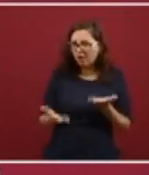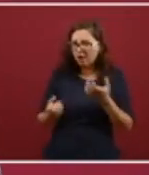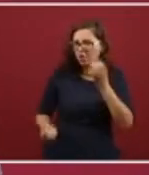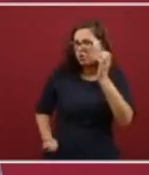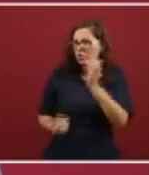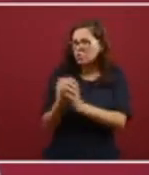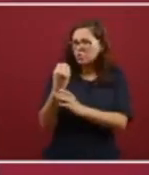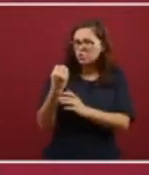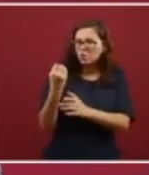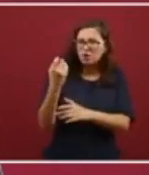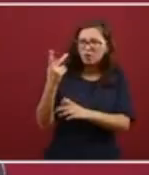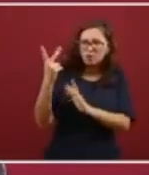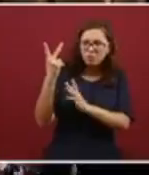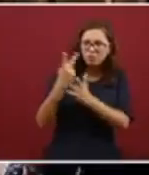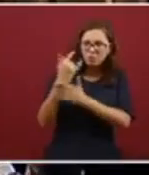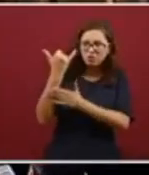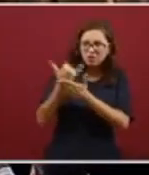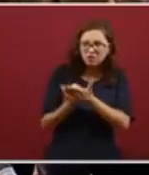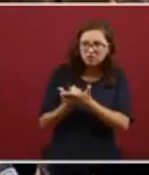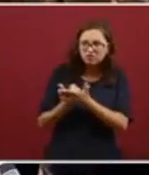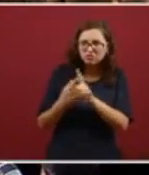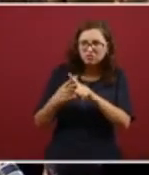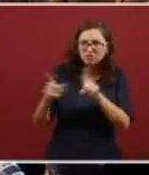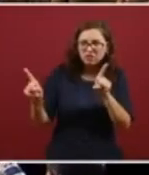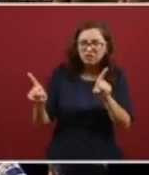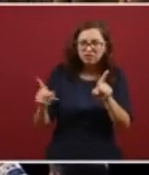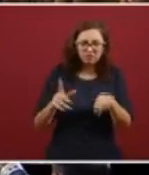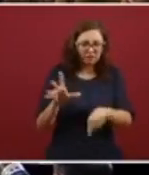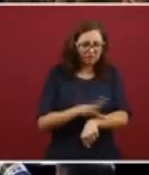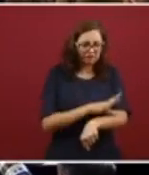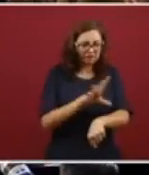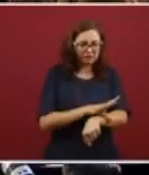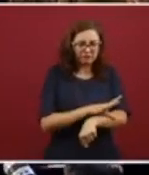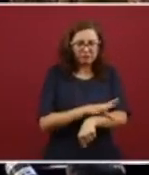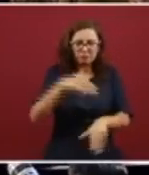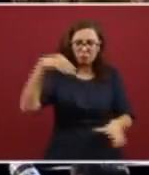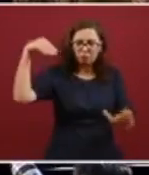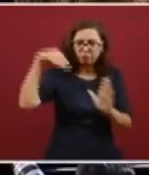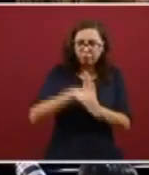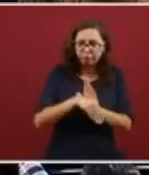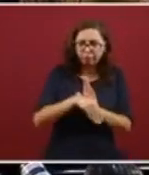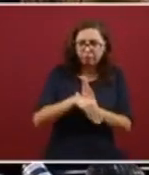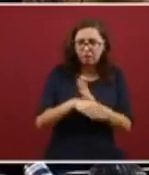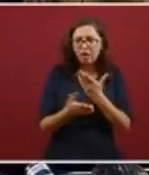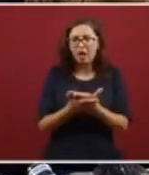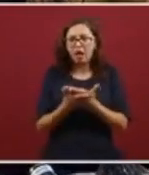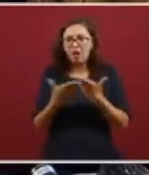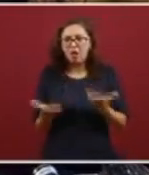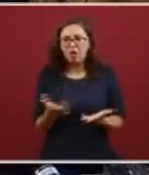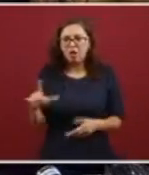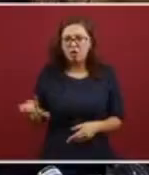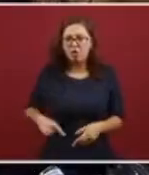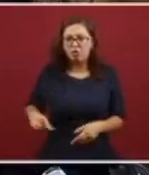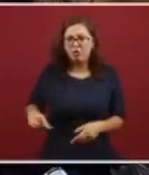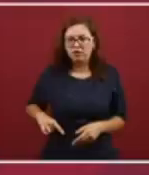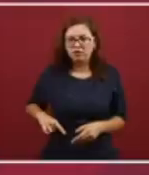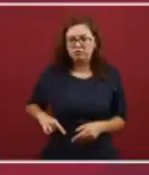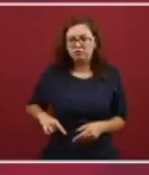resulta que fracasó la reforma energética y el próximo o el actual gobierno